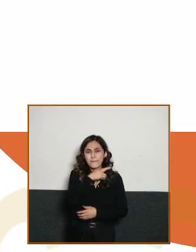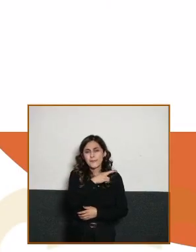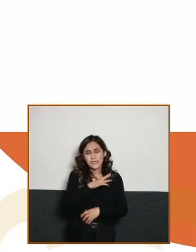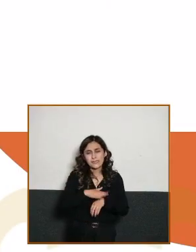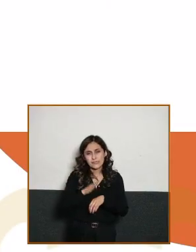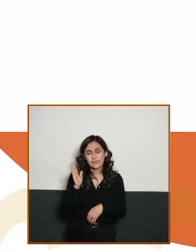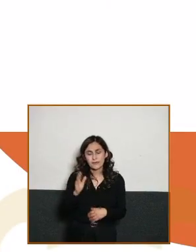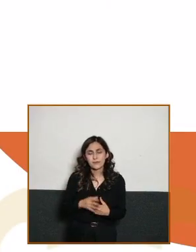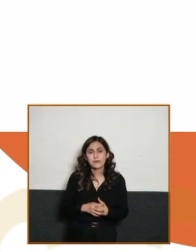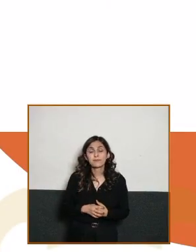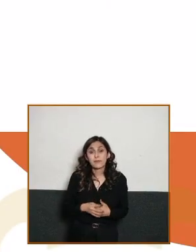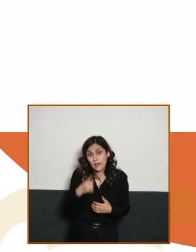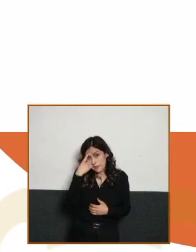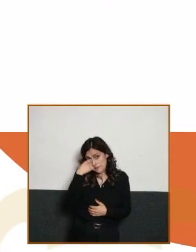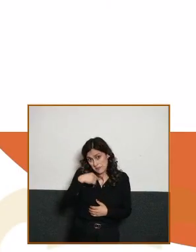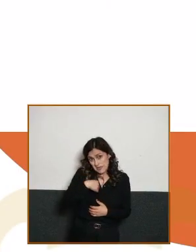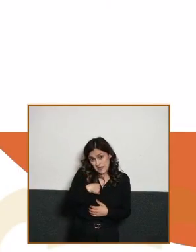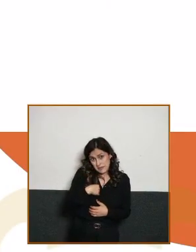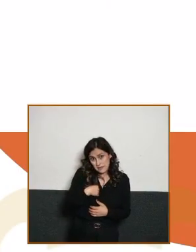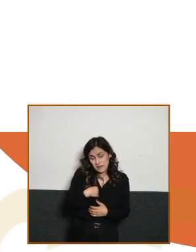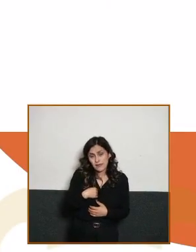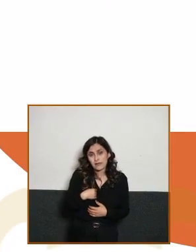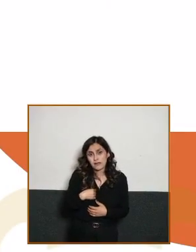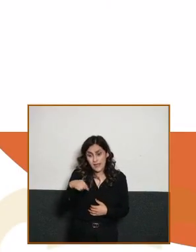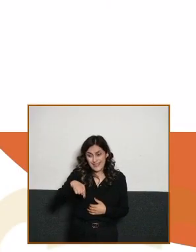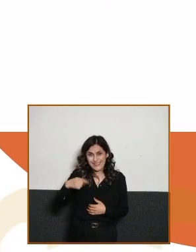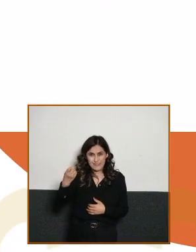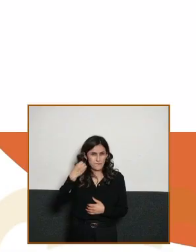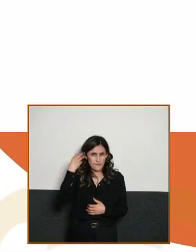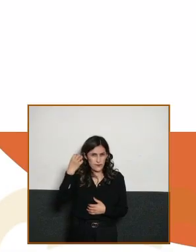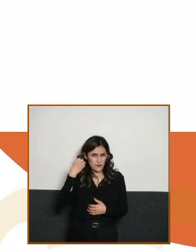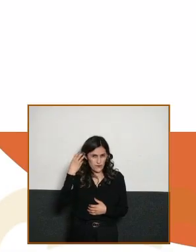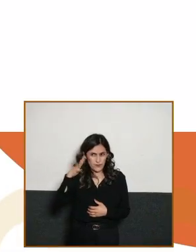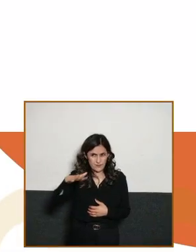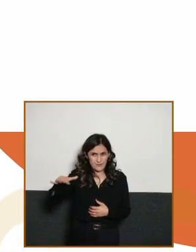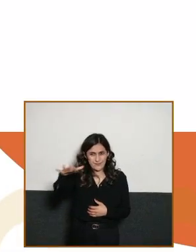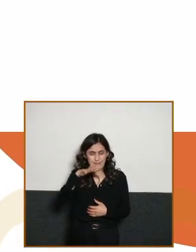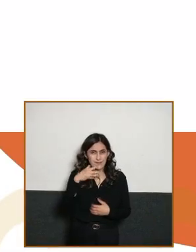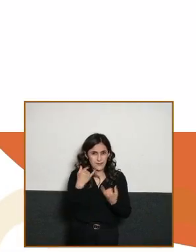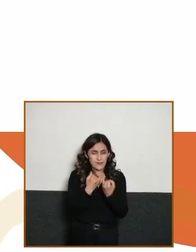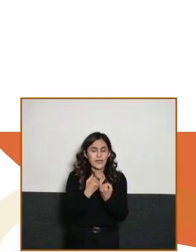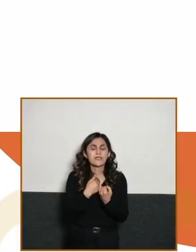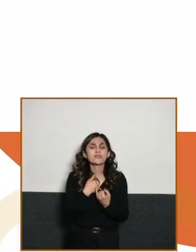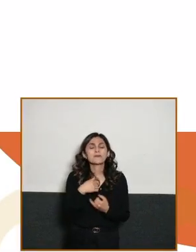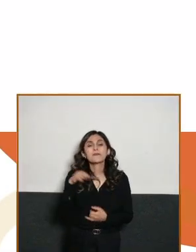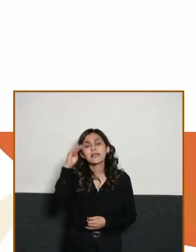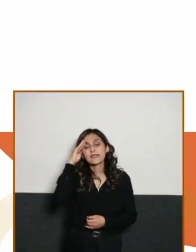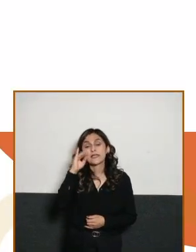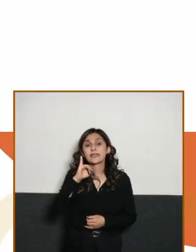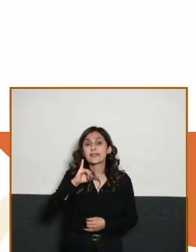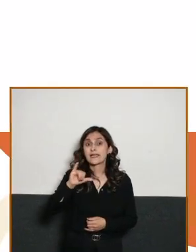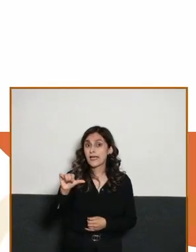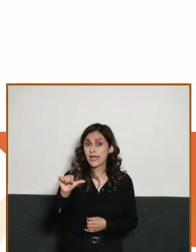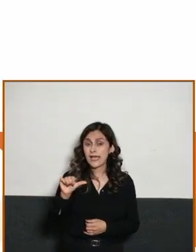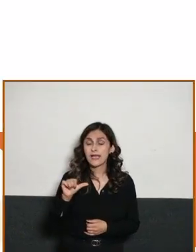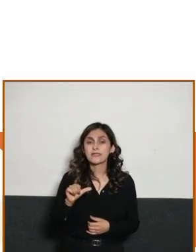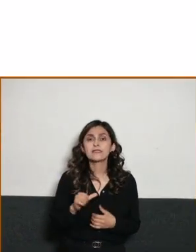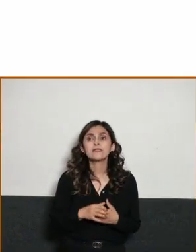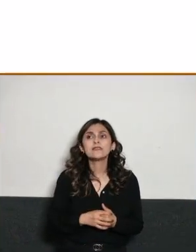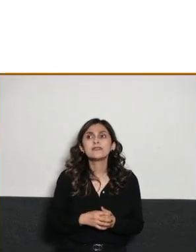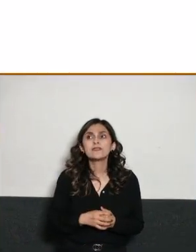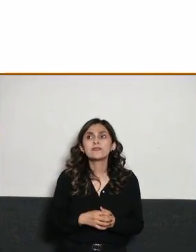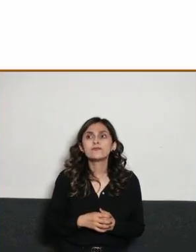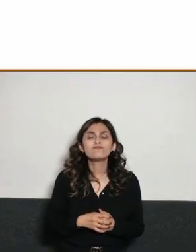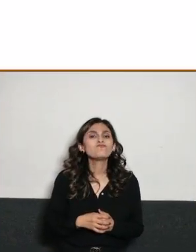Ahora, para mí es muy importante en un foro como este pensar que la inteligencia artificial no debe estar aquí